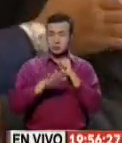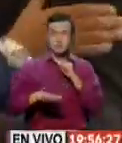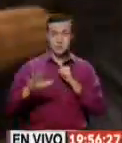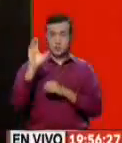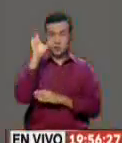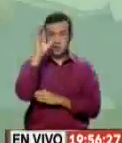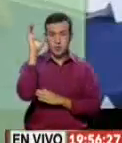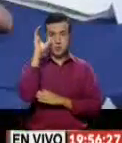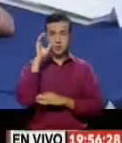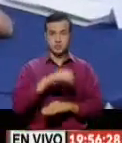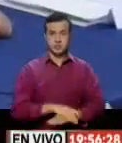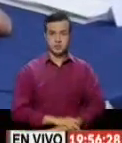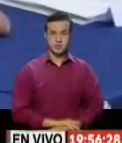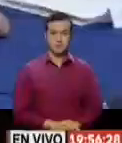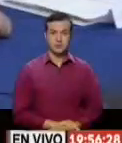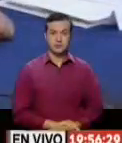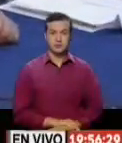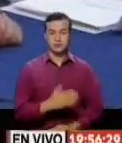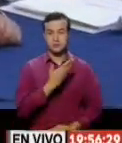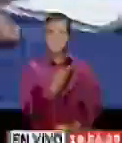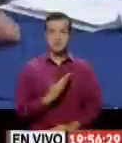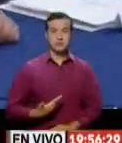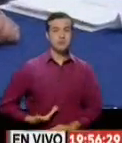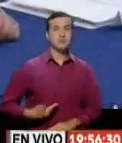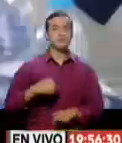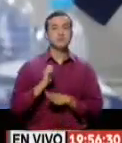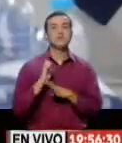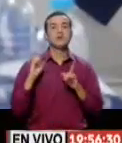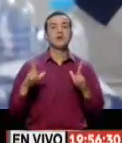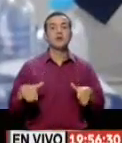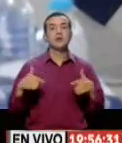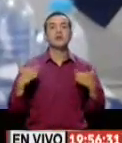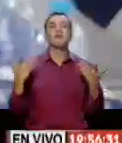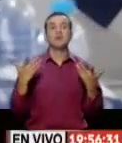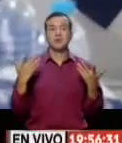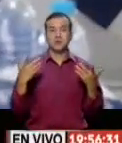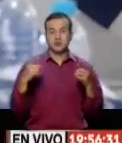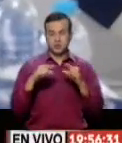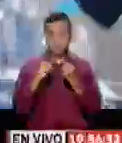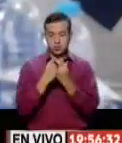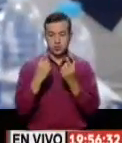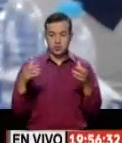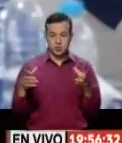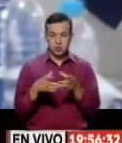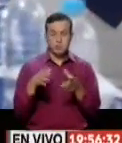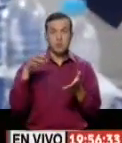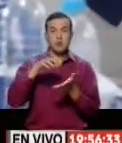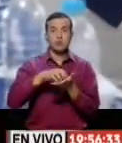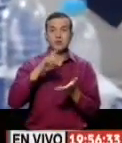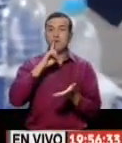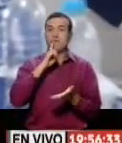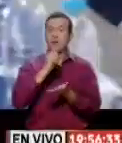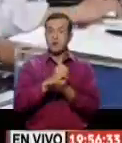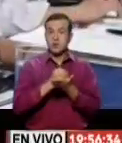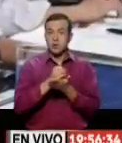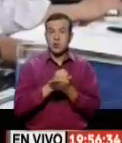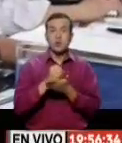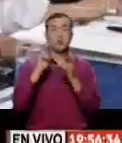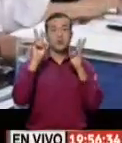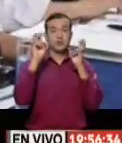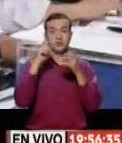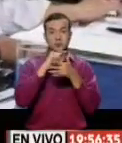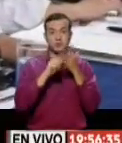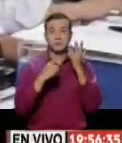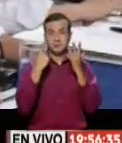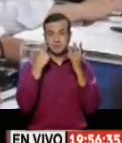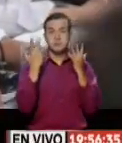colombiana. El presidente de la República, Lenín Moreno, lideró el gabinete sectorial en la provincia de El Oro. Uno de los temas abordados